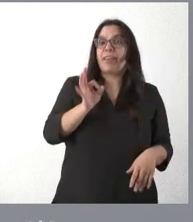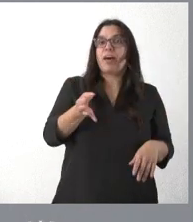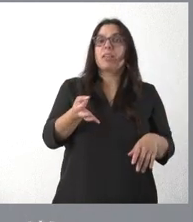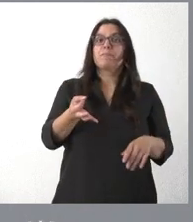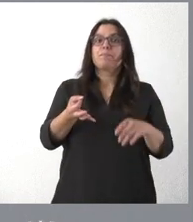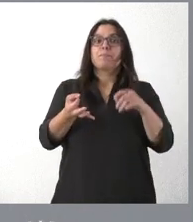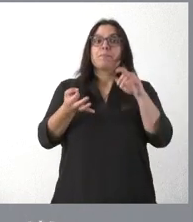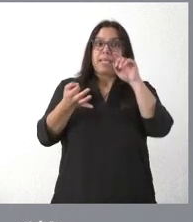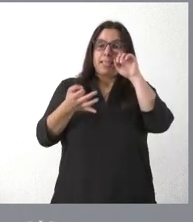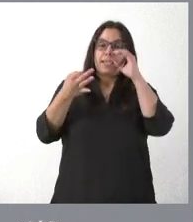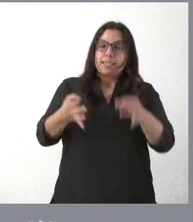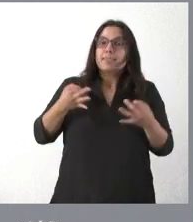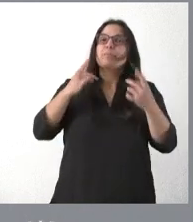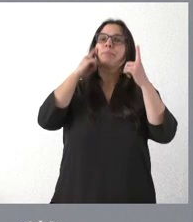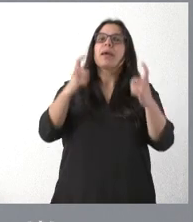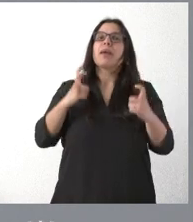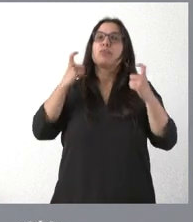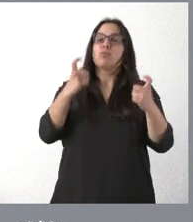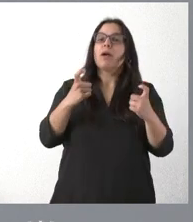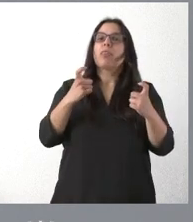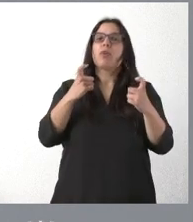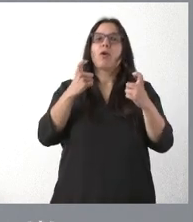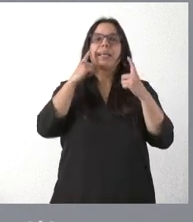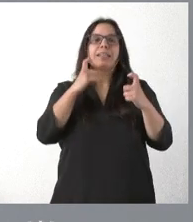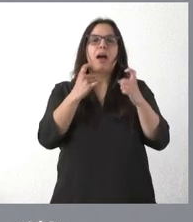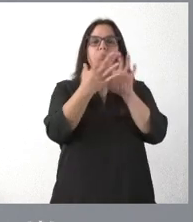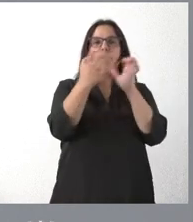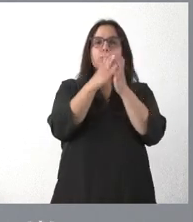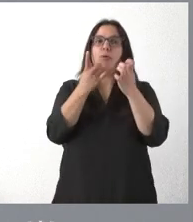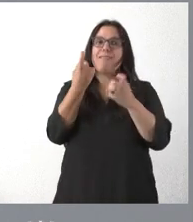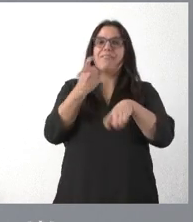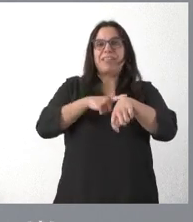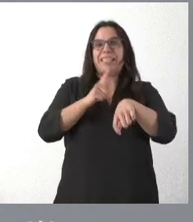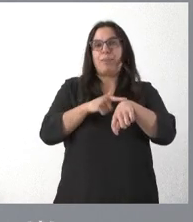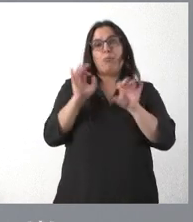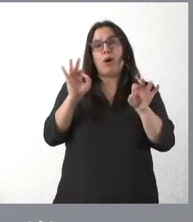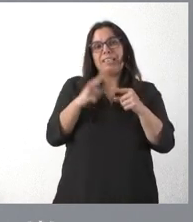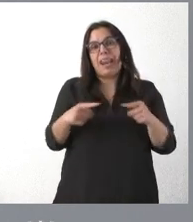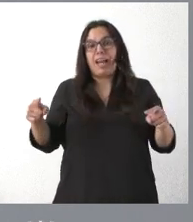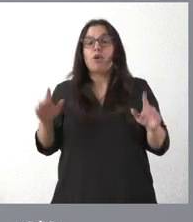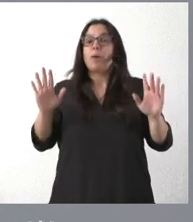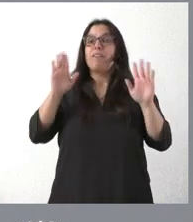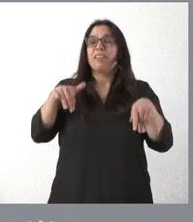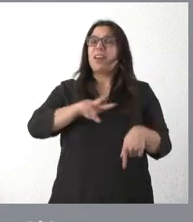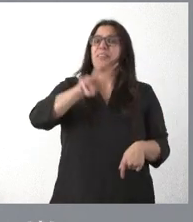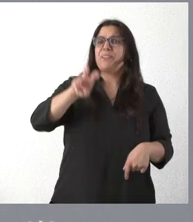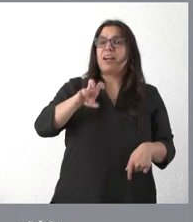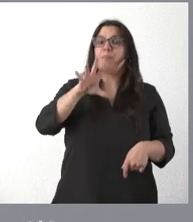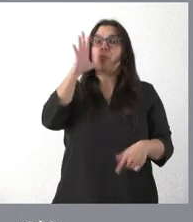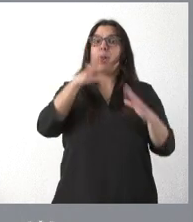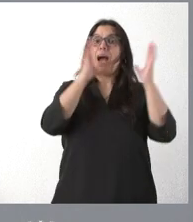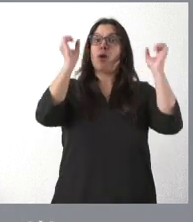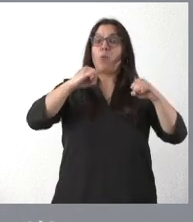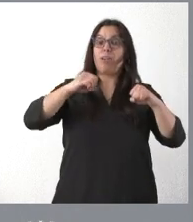siempre el esfuerzo por el consenso y el acuerdo lleva algo más de tiempo pero al final merece la pena porque el acuerdo implica